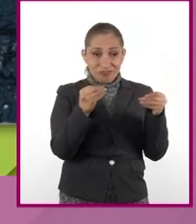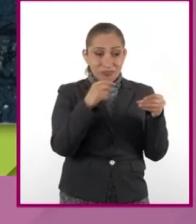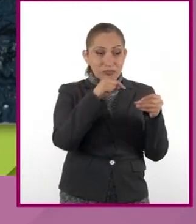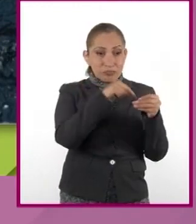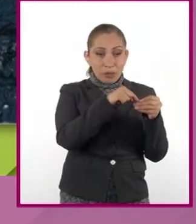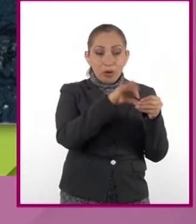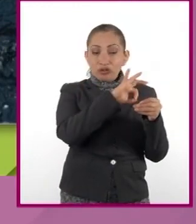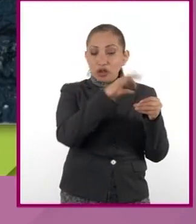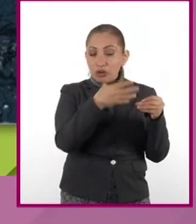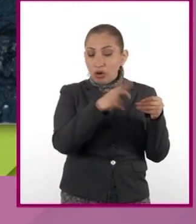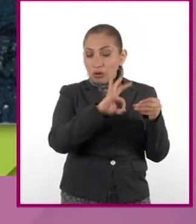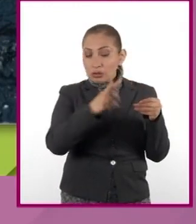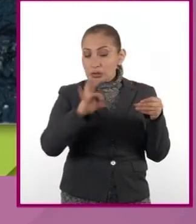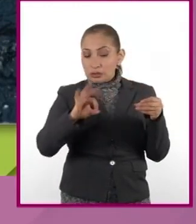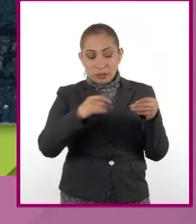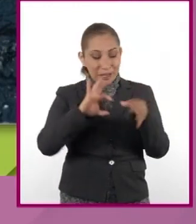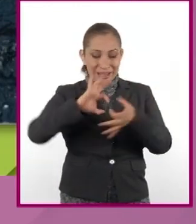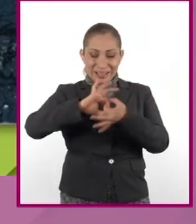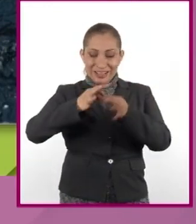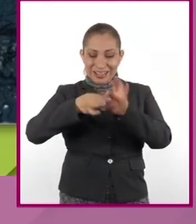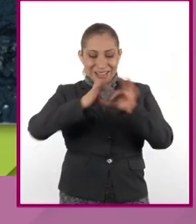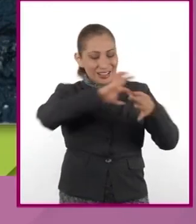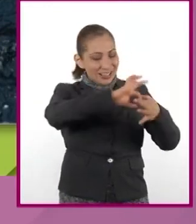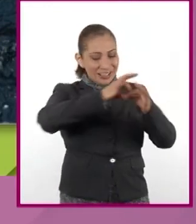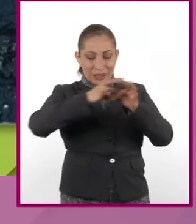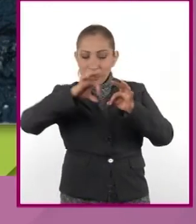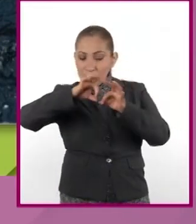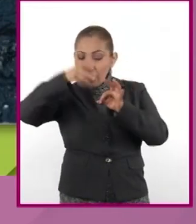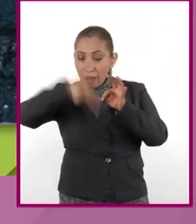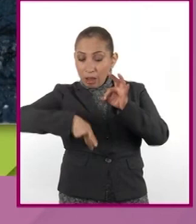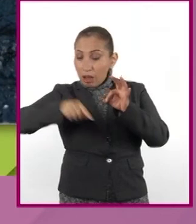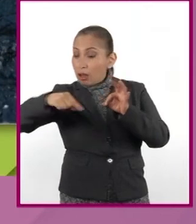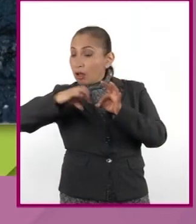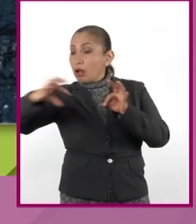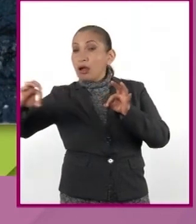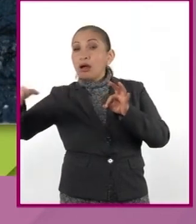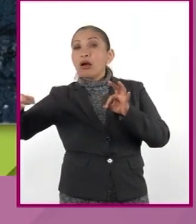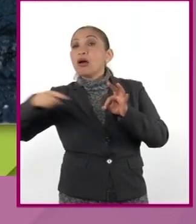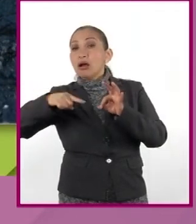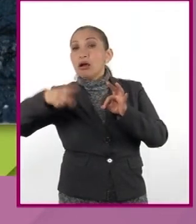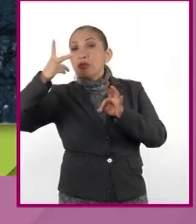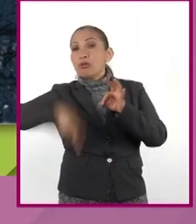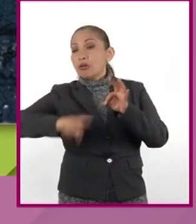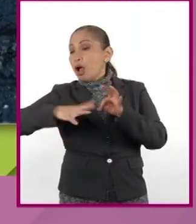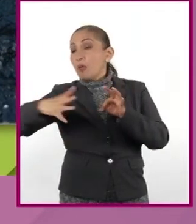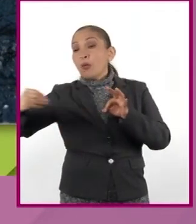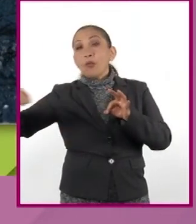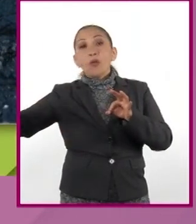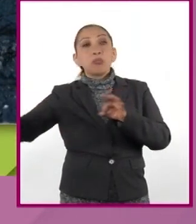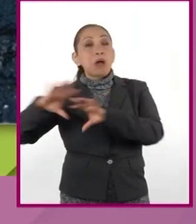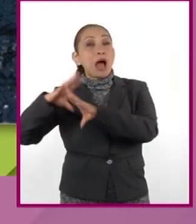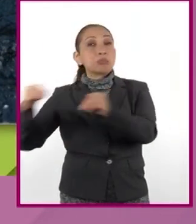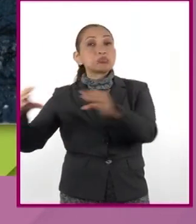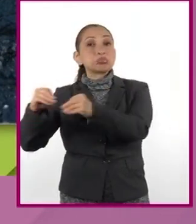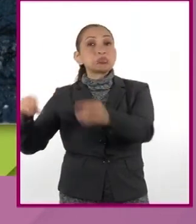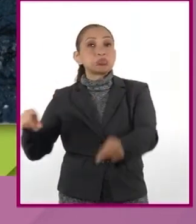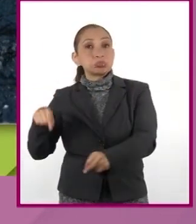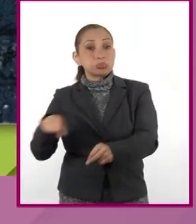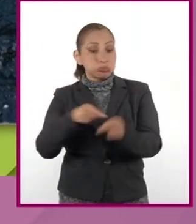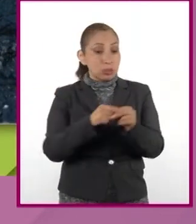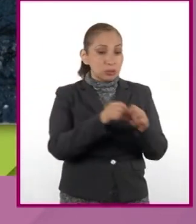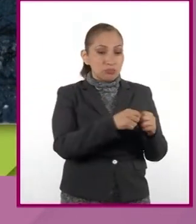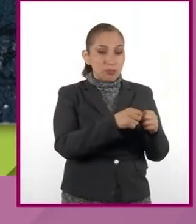él todos los eslabones siguientes, pues se quedarían sin alimento. Se superpoblaría el nivel inmediato